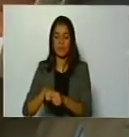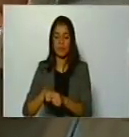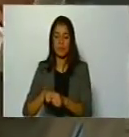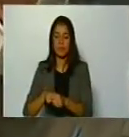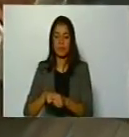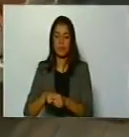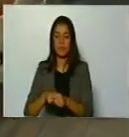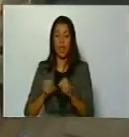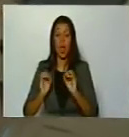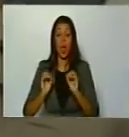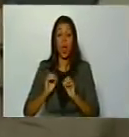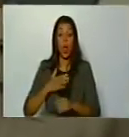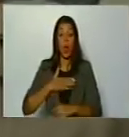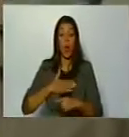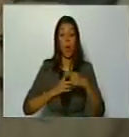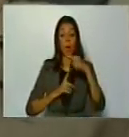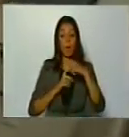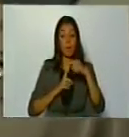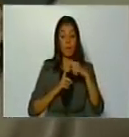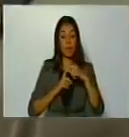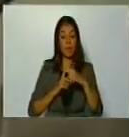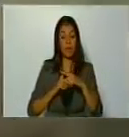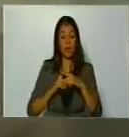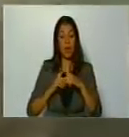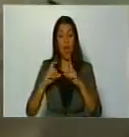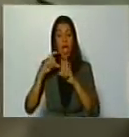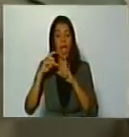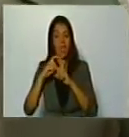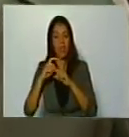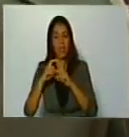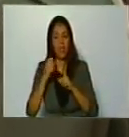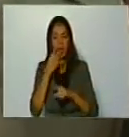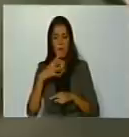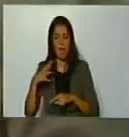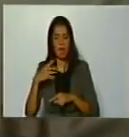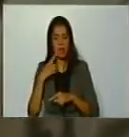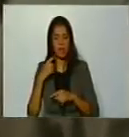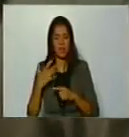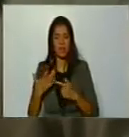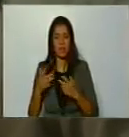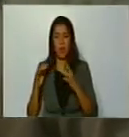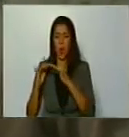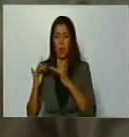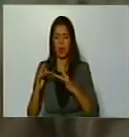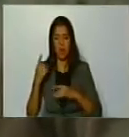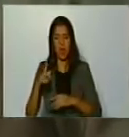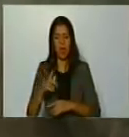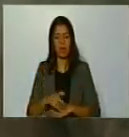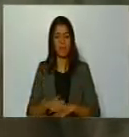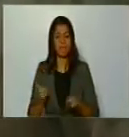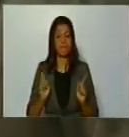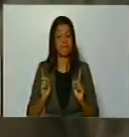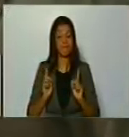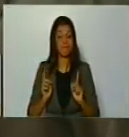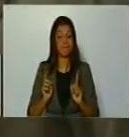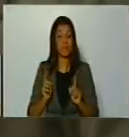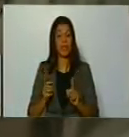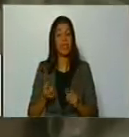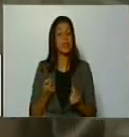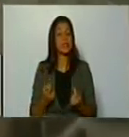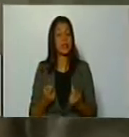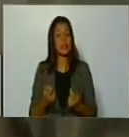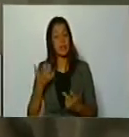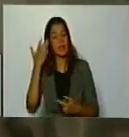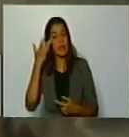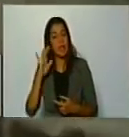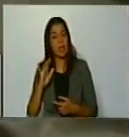O en mi casa mi tío es adeco y no, yo tengo un contacto ahí. No, vale. Y nadie vaya a creerse la supuesta